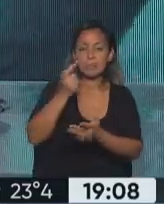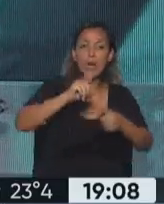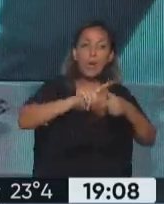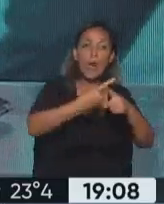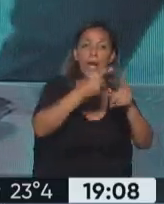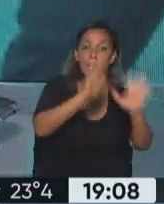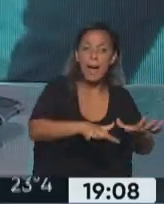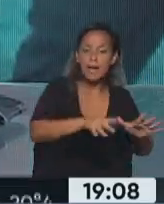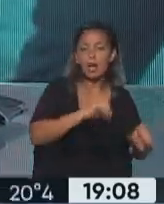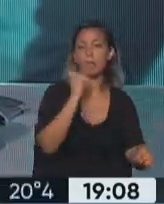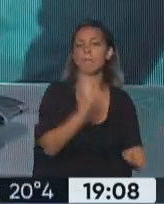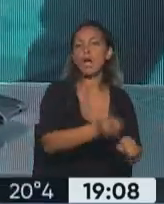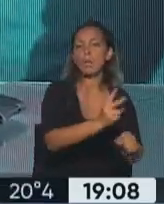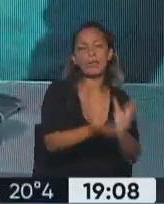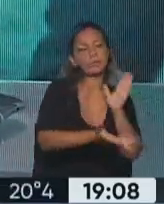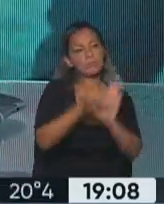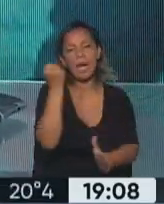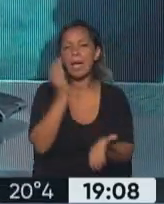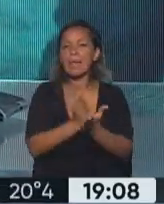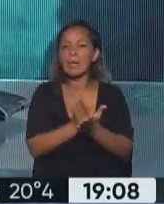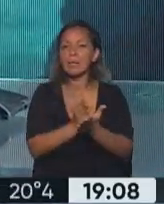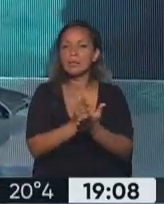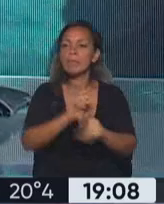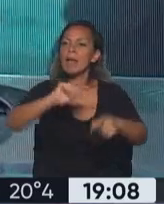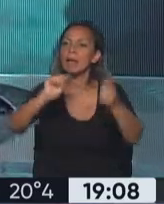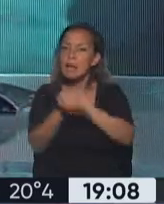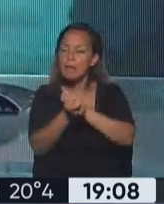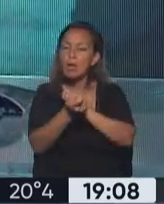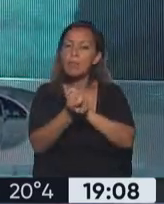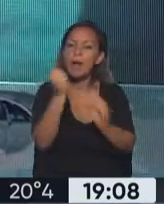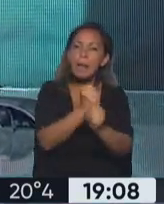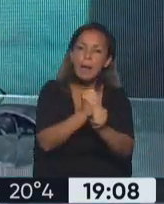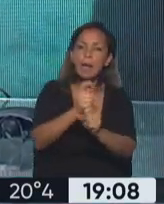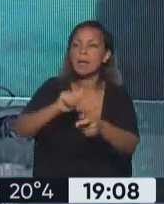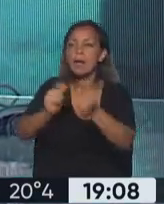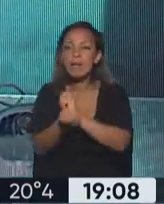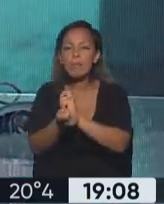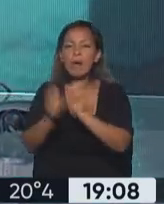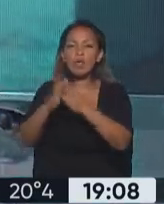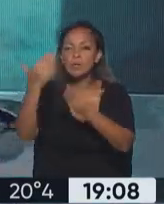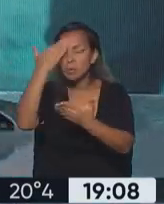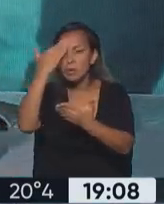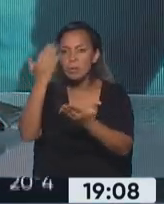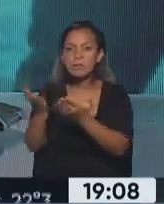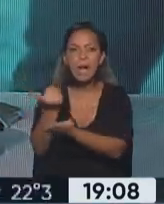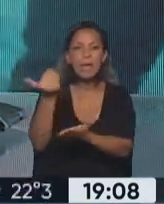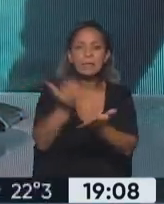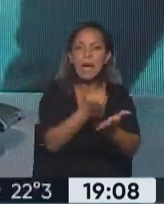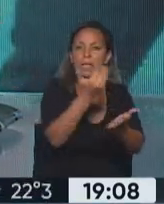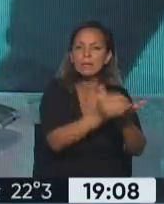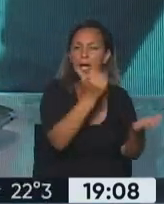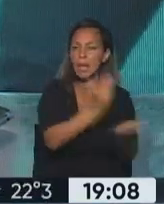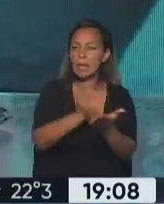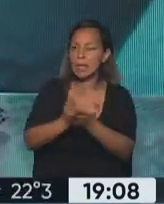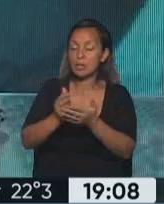Sacamos derechos. Reforma laboral, reforma constitucional, sacamos derechos. Les digo a los uruguayos, tal